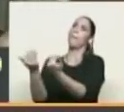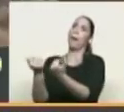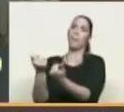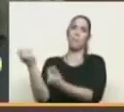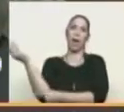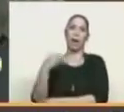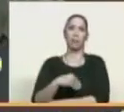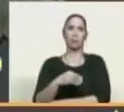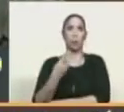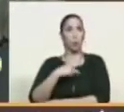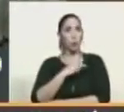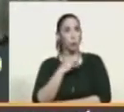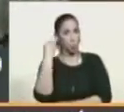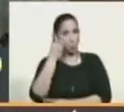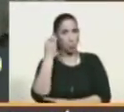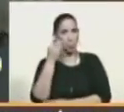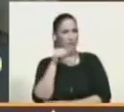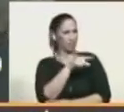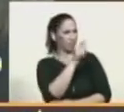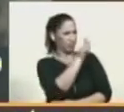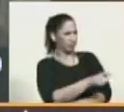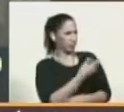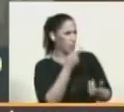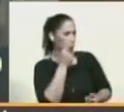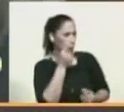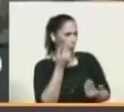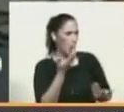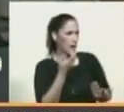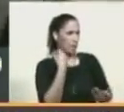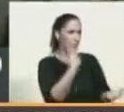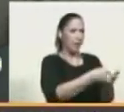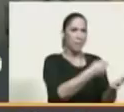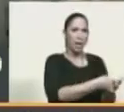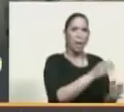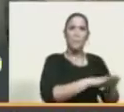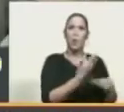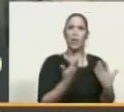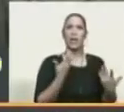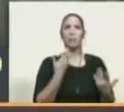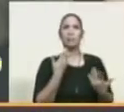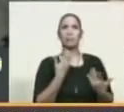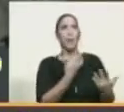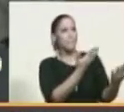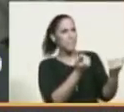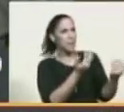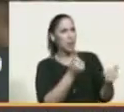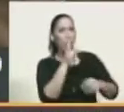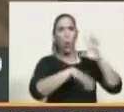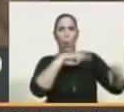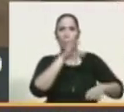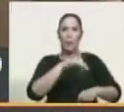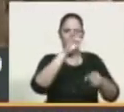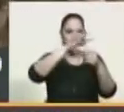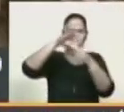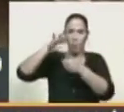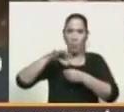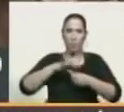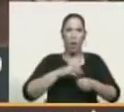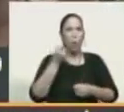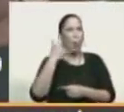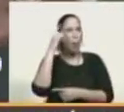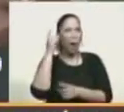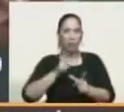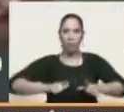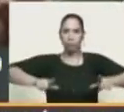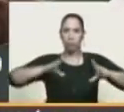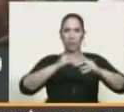Porque aquí nosotros pudiéramos pensar, ese señor que le dieron toda esa cantidad de dólares, ¿por qué no pidió, por ejemplo, para comprar insumos para sembrar? ¿Cuántas hectáreas tiene sembrada él aquí en